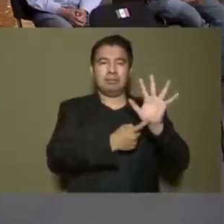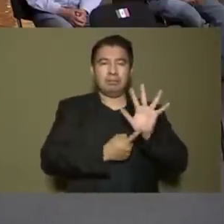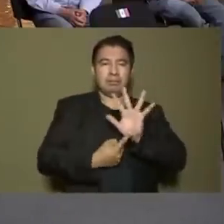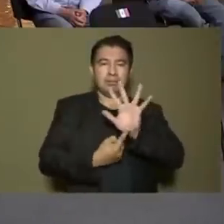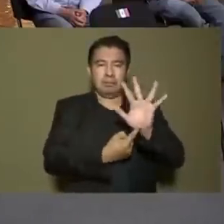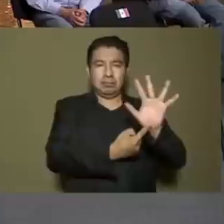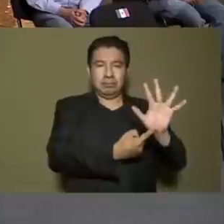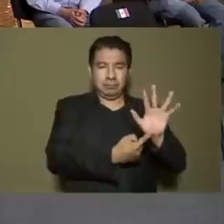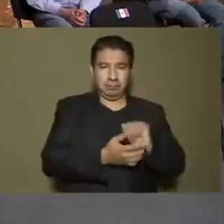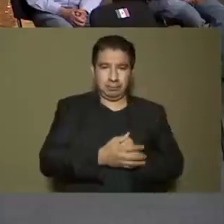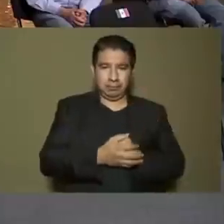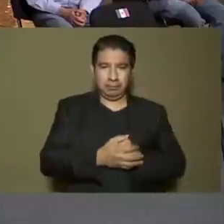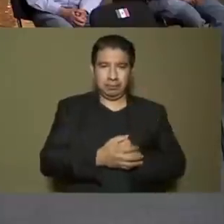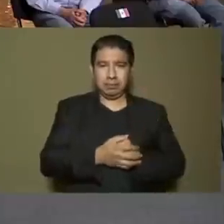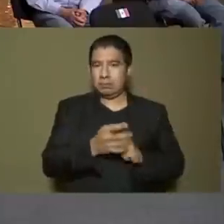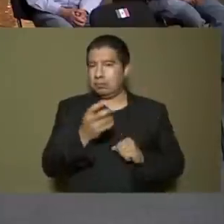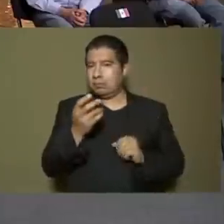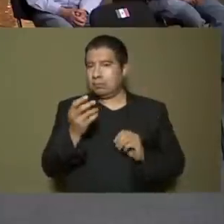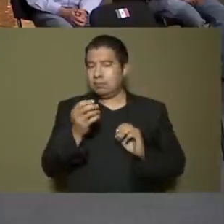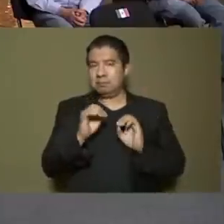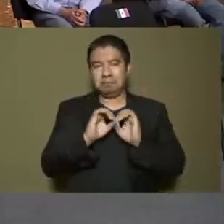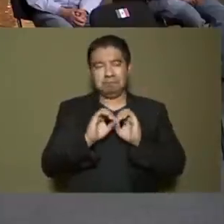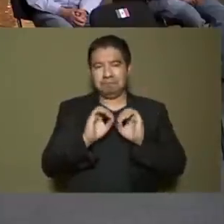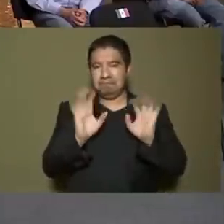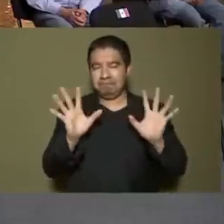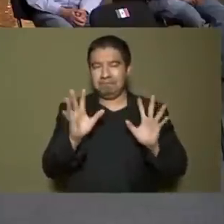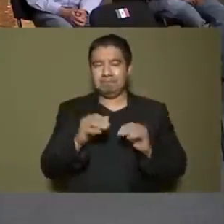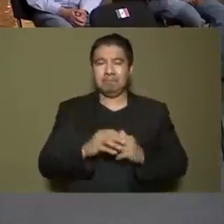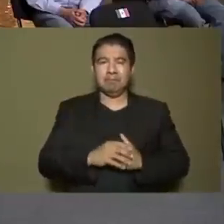Es todo un